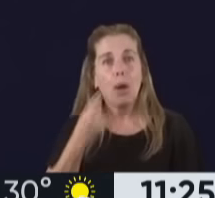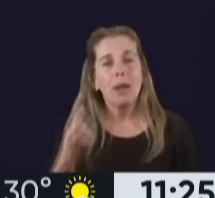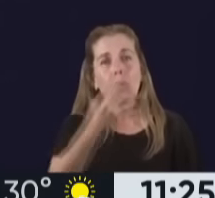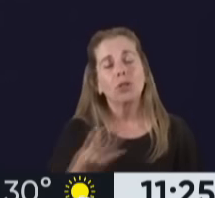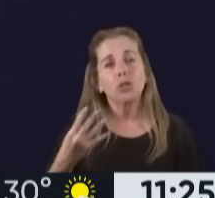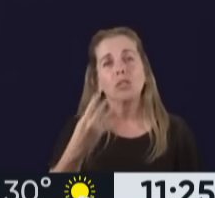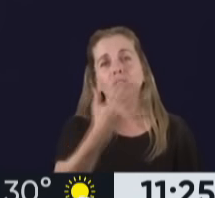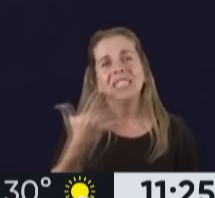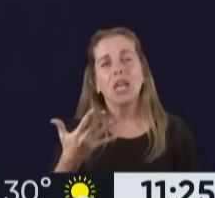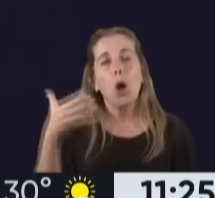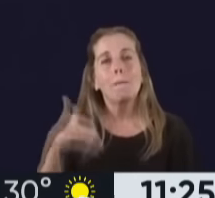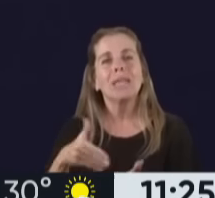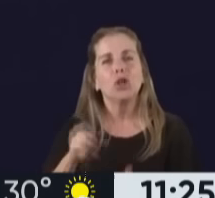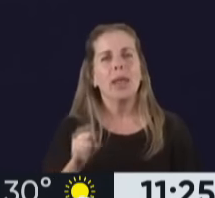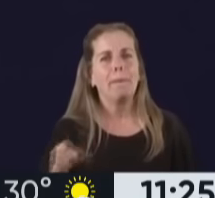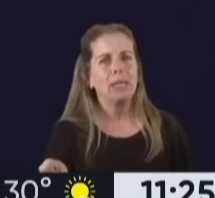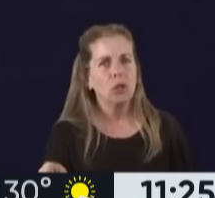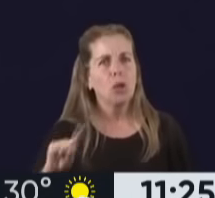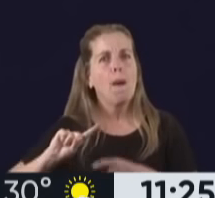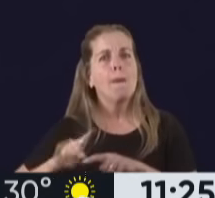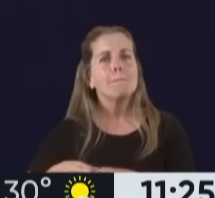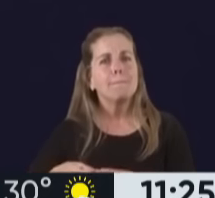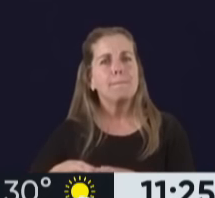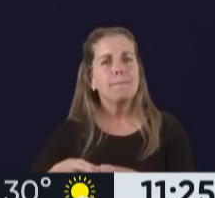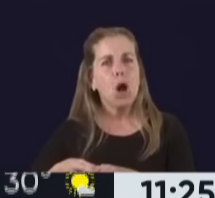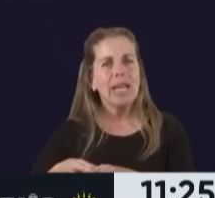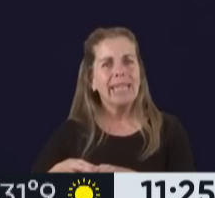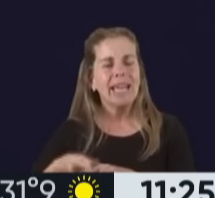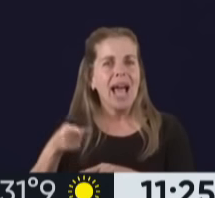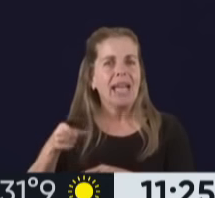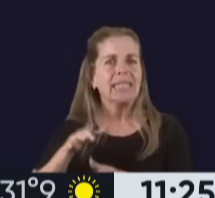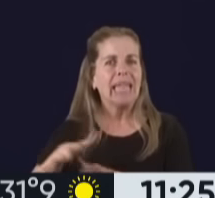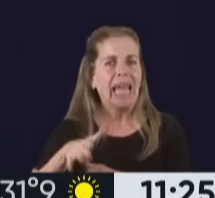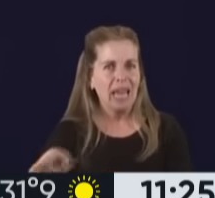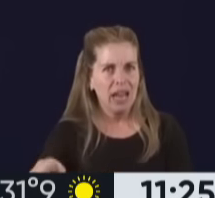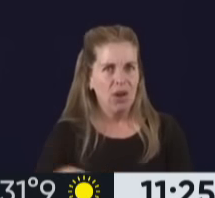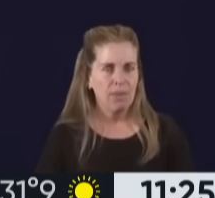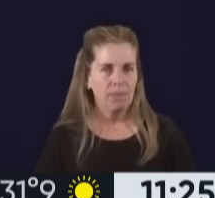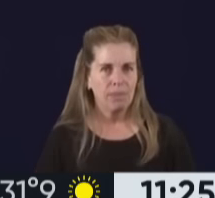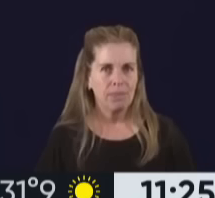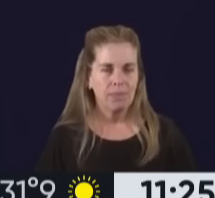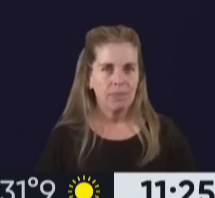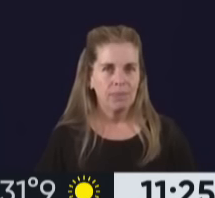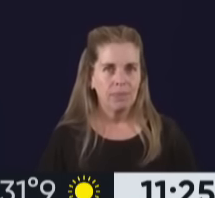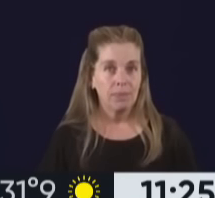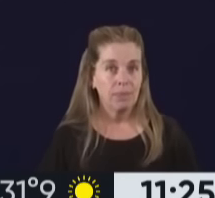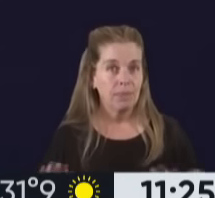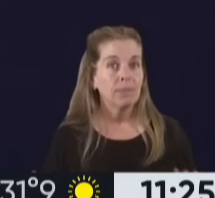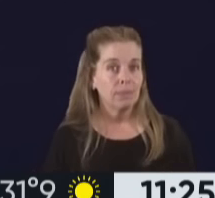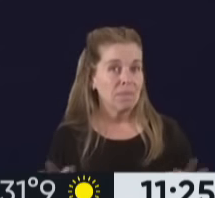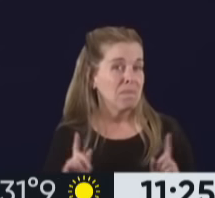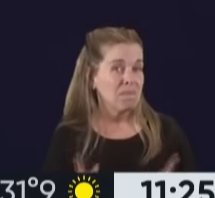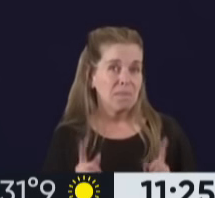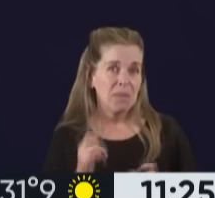66.435 millones de pesos en políticas orientadas a la transversalización de la perspectiva de género. Es un poco lo que